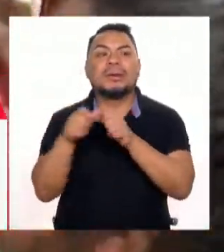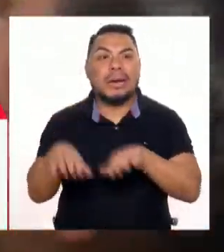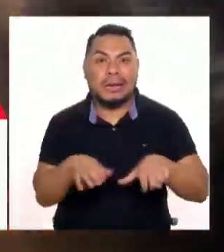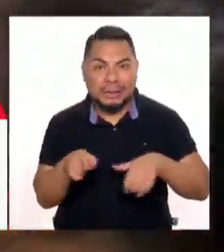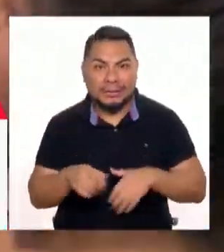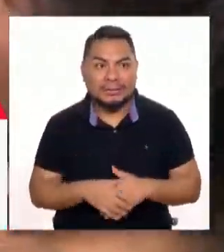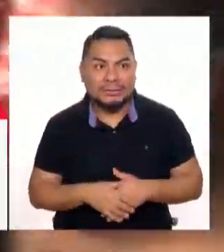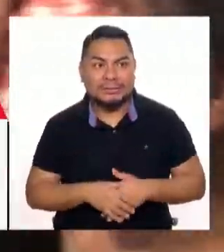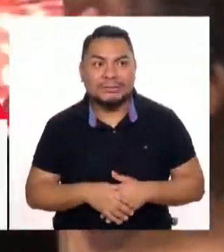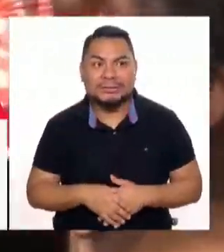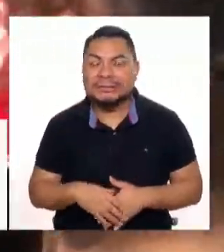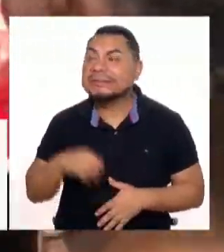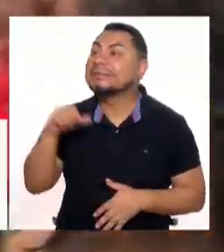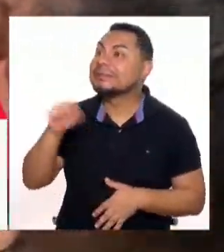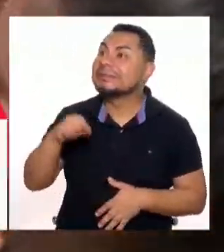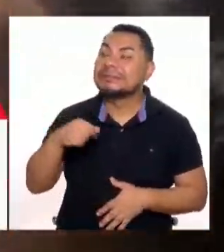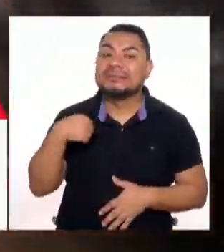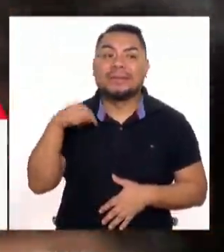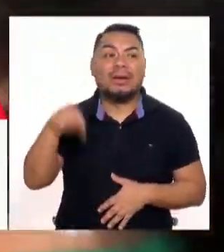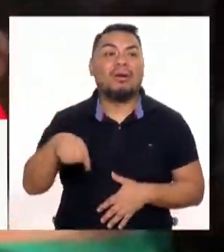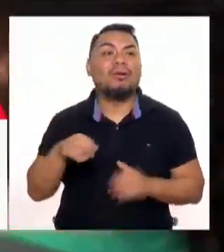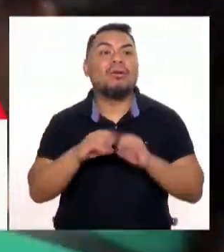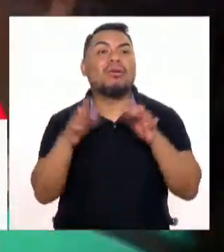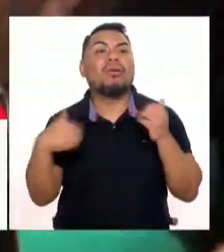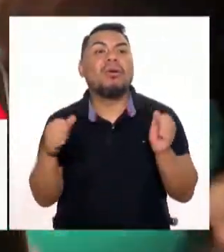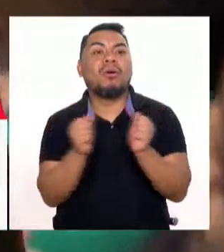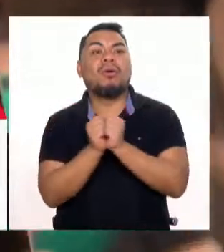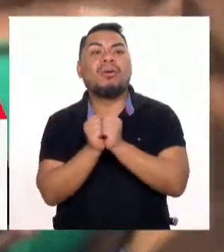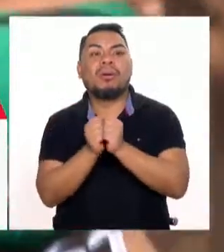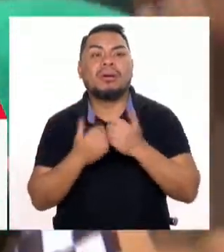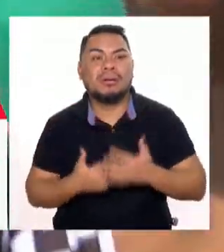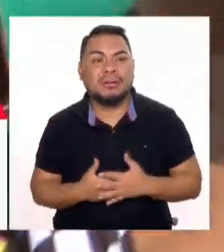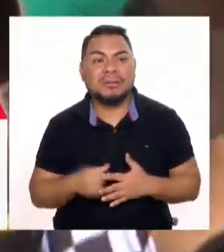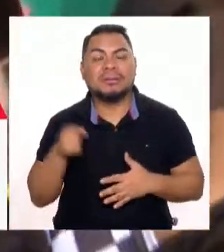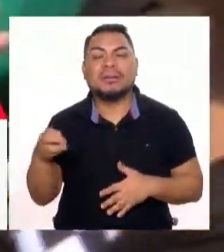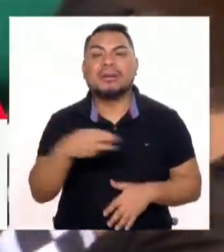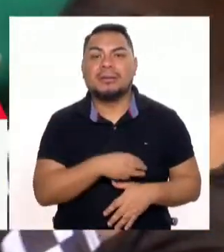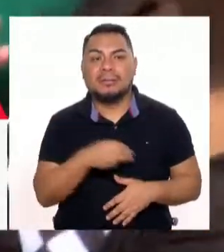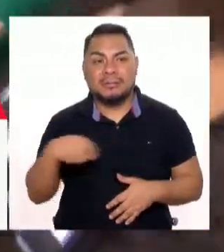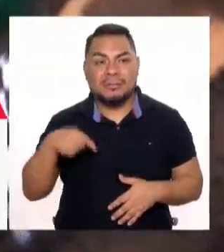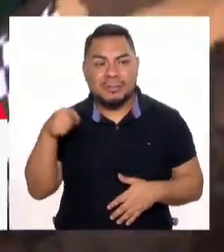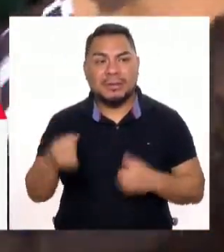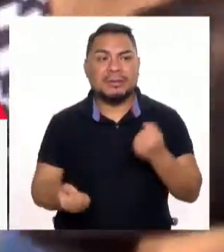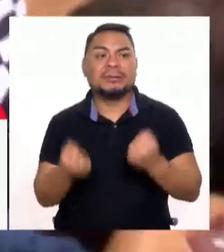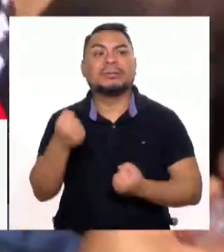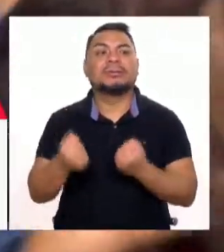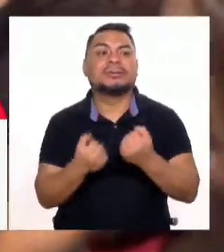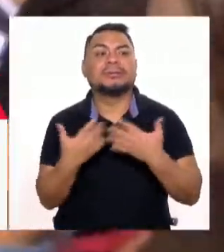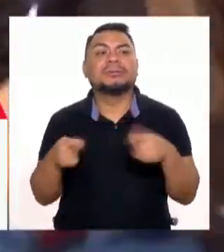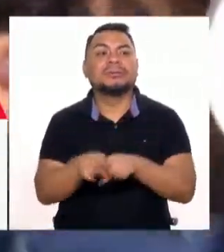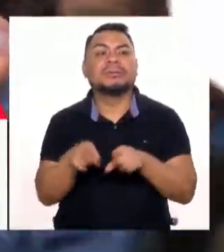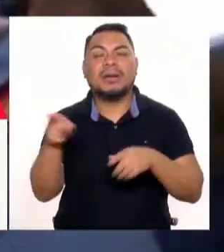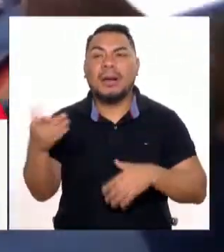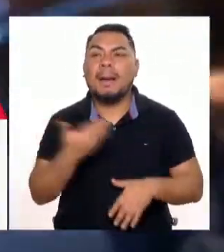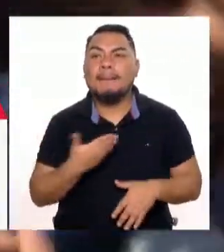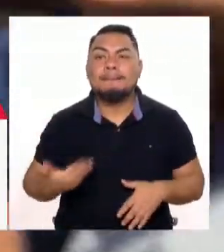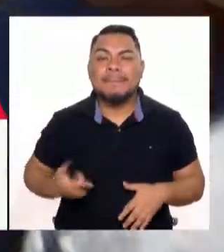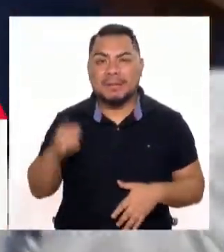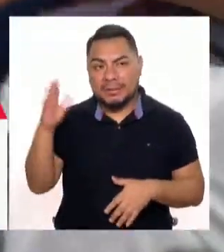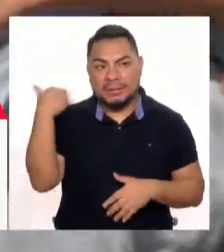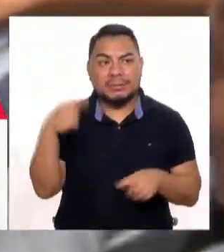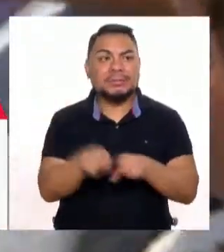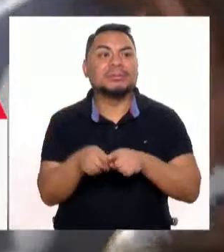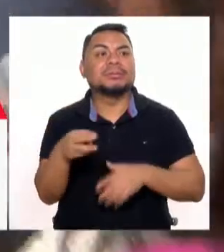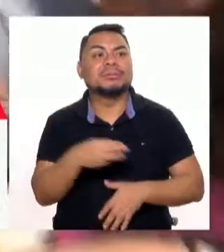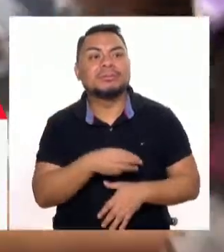sí estamos el día de hoy acompañando a la ministra de transportes a la presidenta y